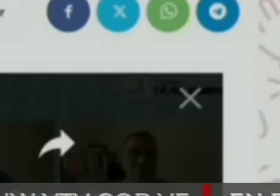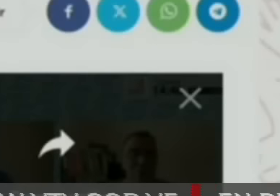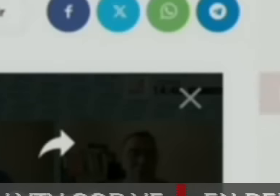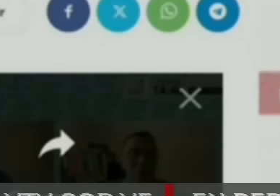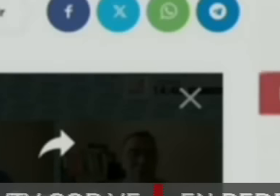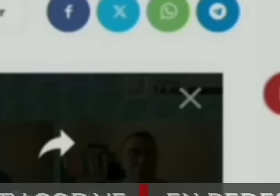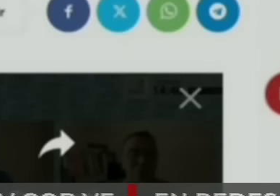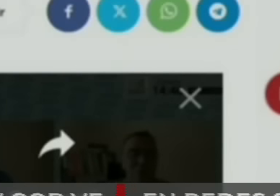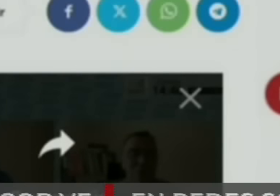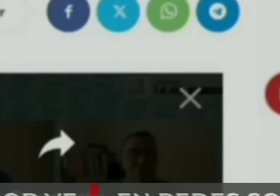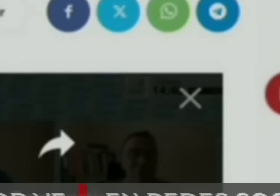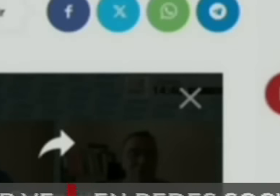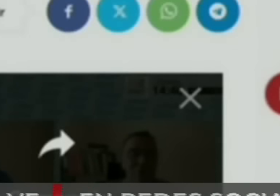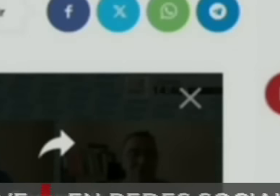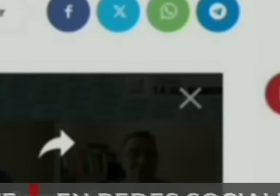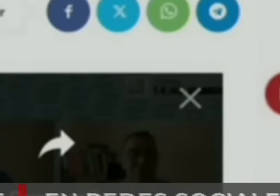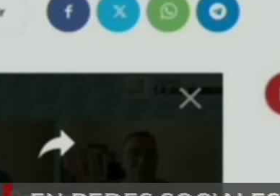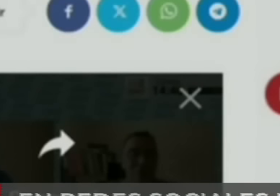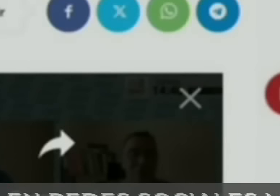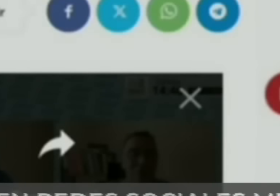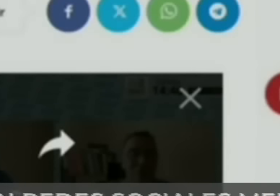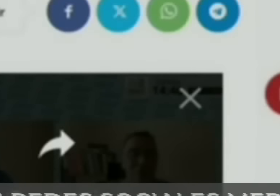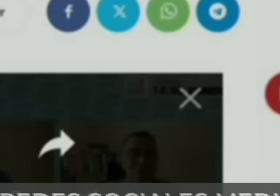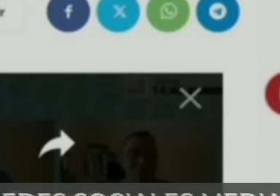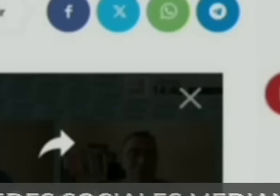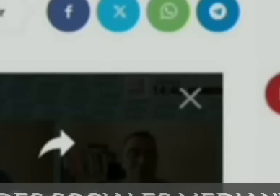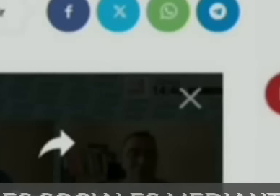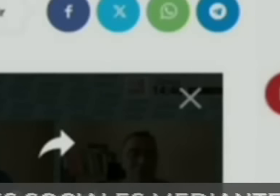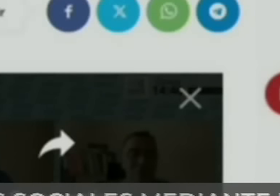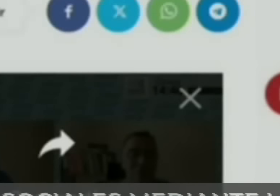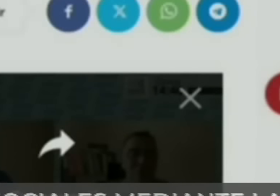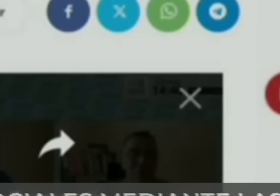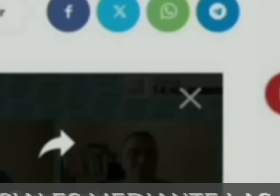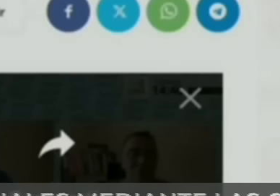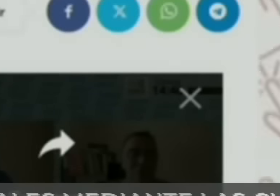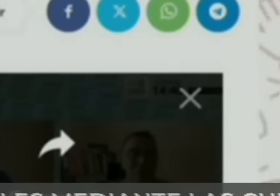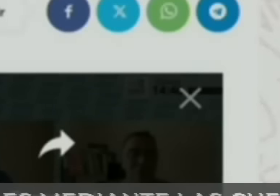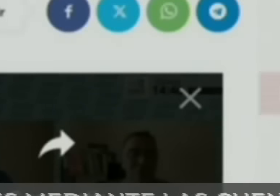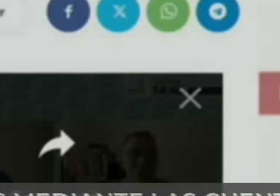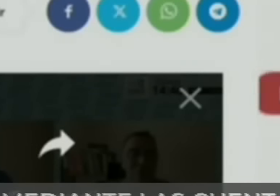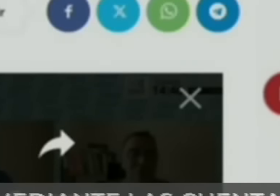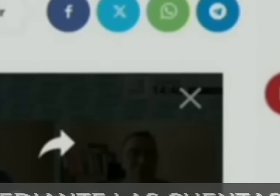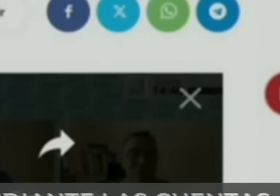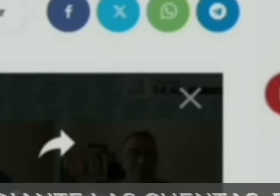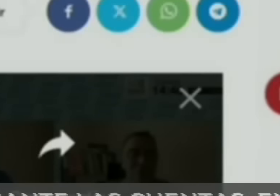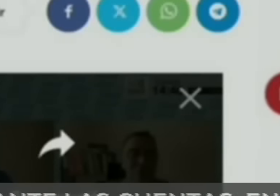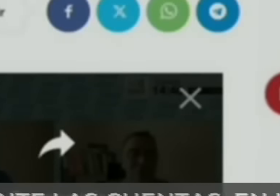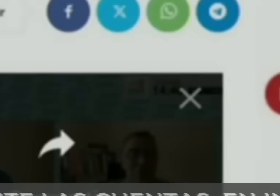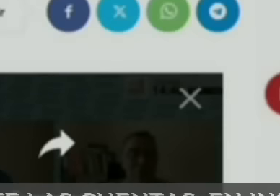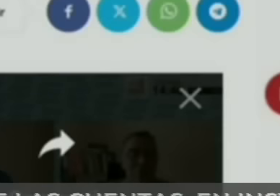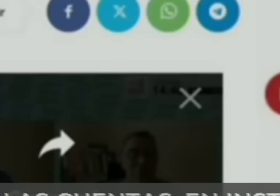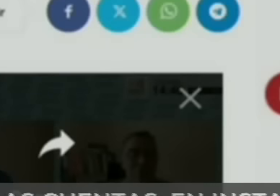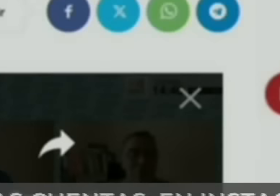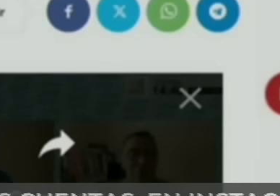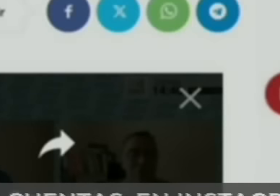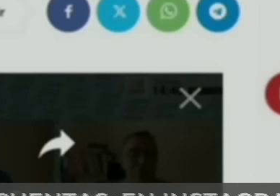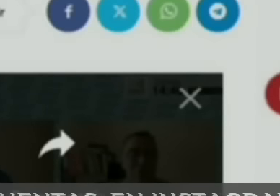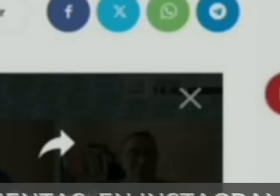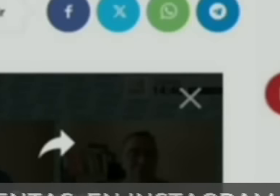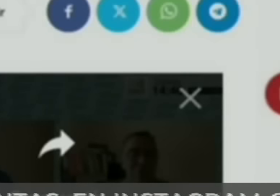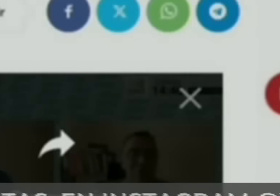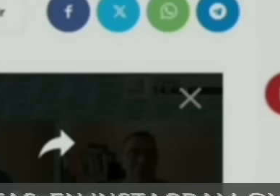organizarse contra el golpe de Estado y ella compara esta actual arremetida de la derecha con la que vivió Manuel Zelaya en el año 2009, pero